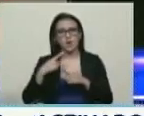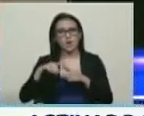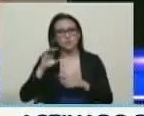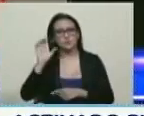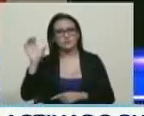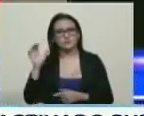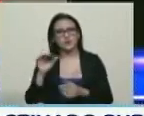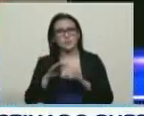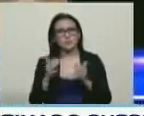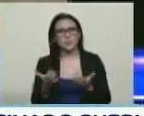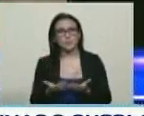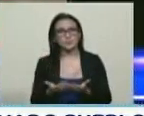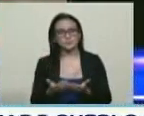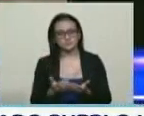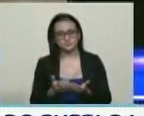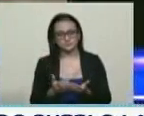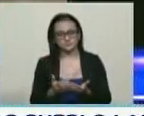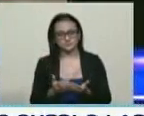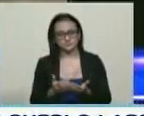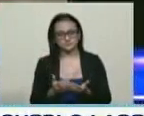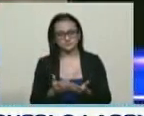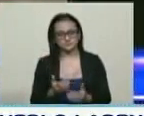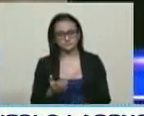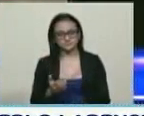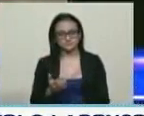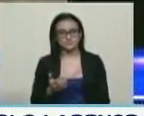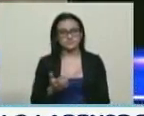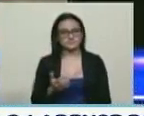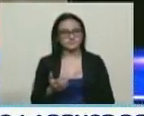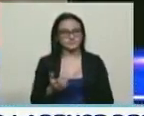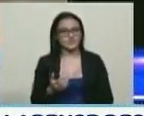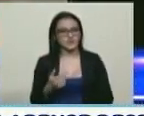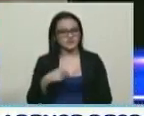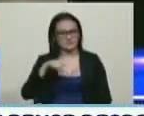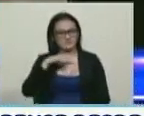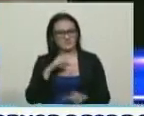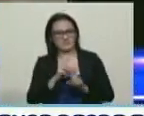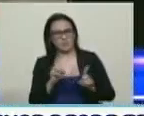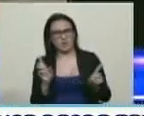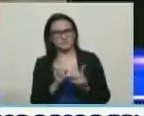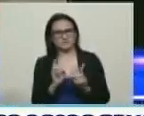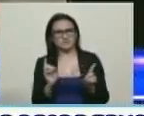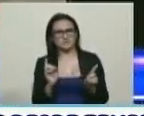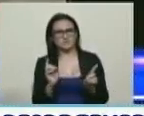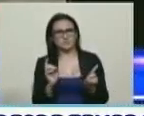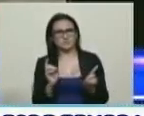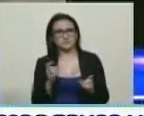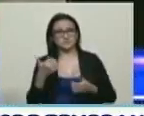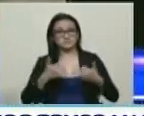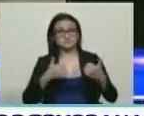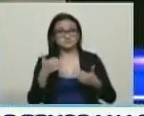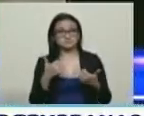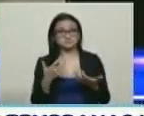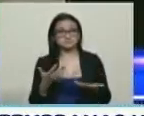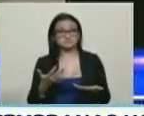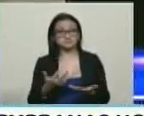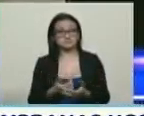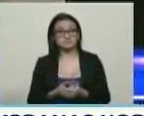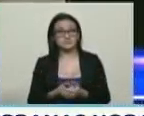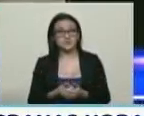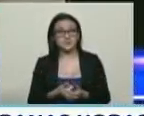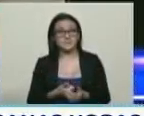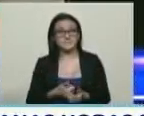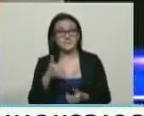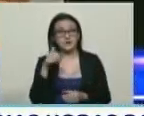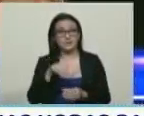en el mundo entero, los que pretenden darnos lecciones de democracia, que bueno, hay candidatos que sacan mayor